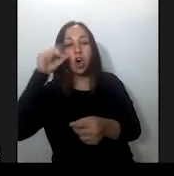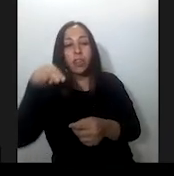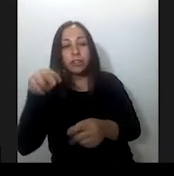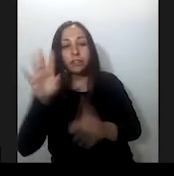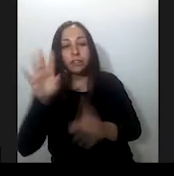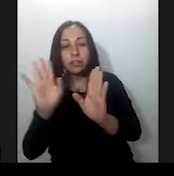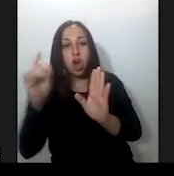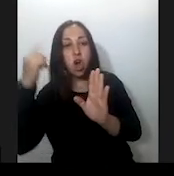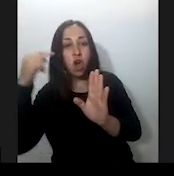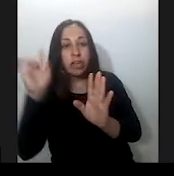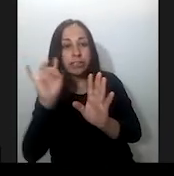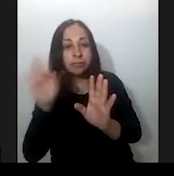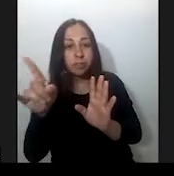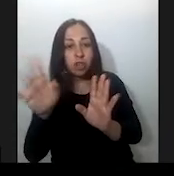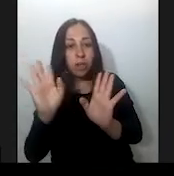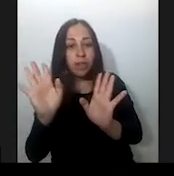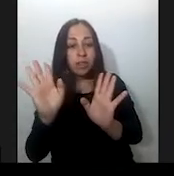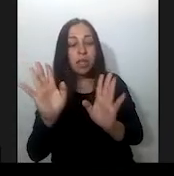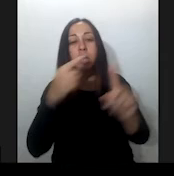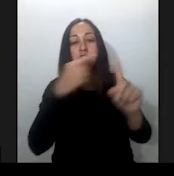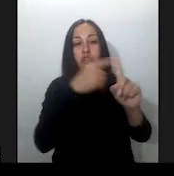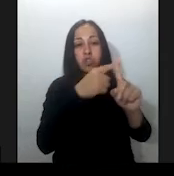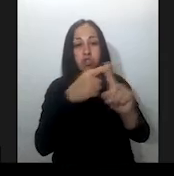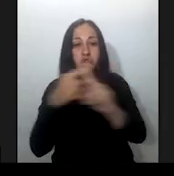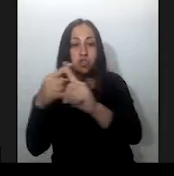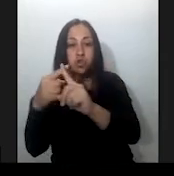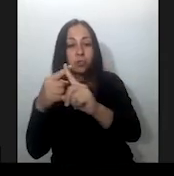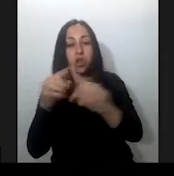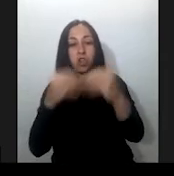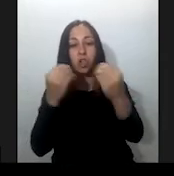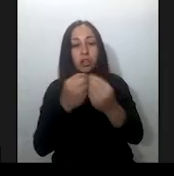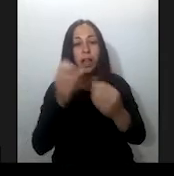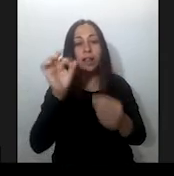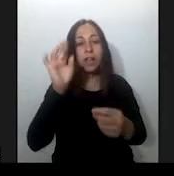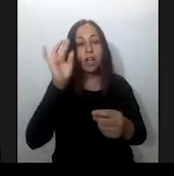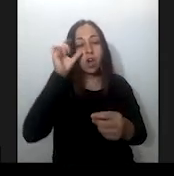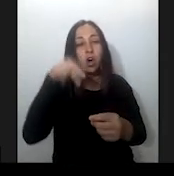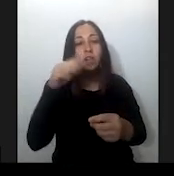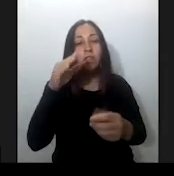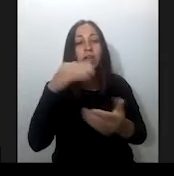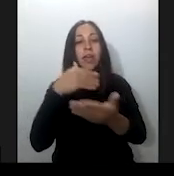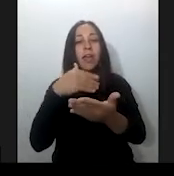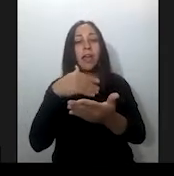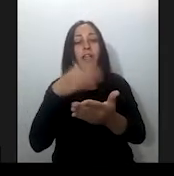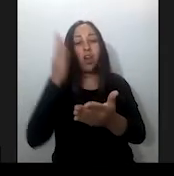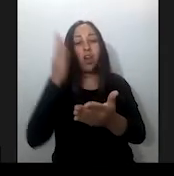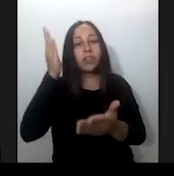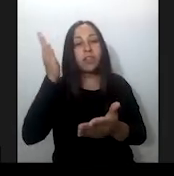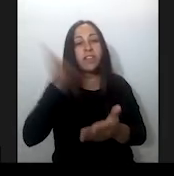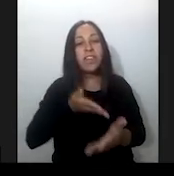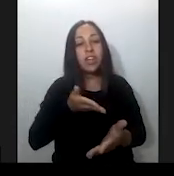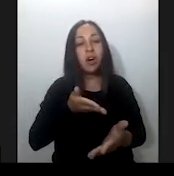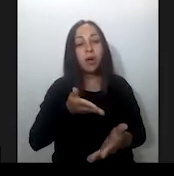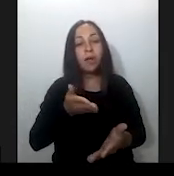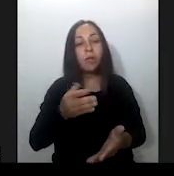valor de Londres, ¿no? Entonces tendría que sumar el total de orden y dividirlo por la cantidad de veces que aparece Londres,